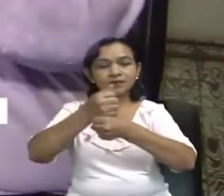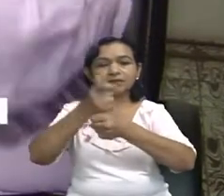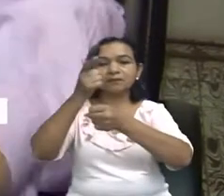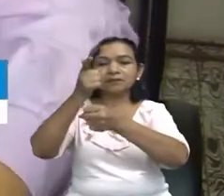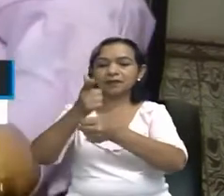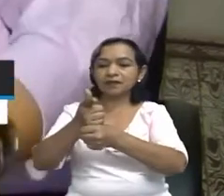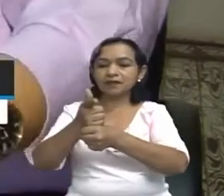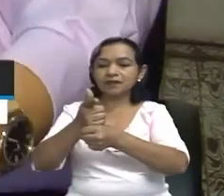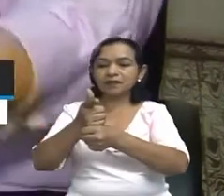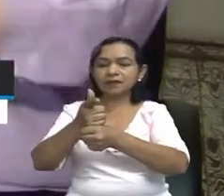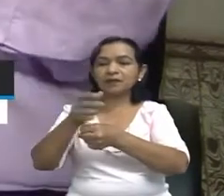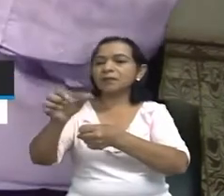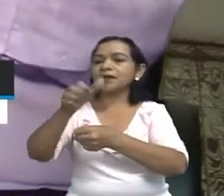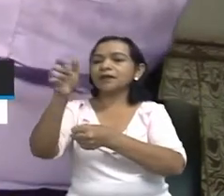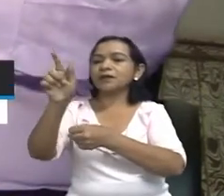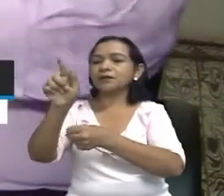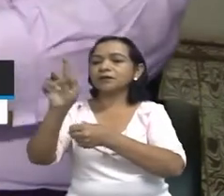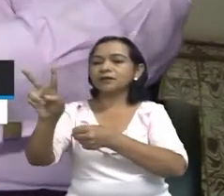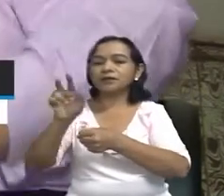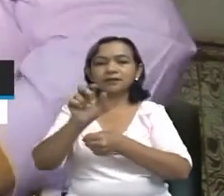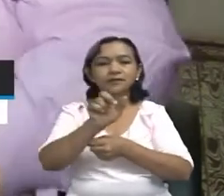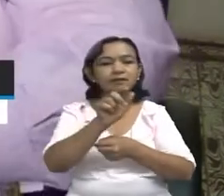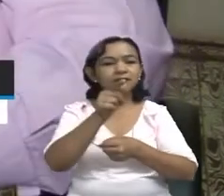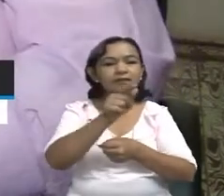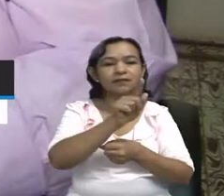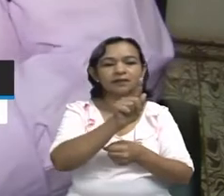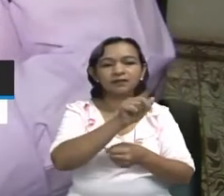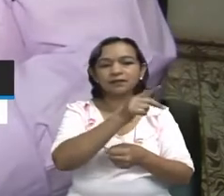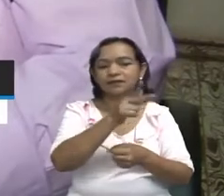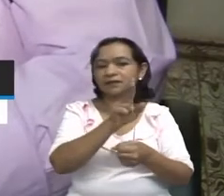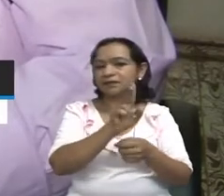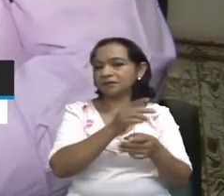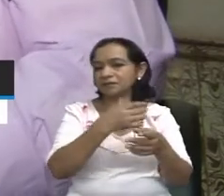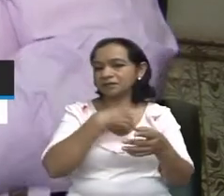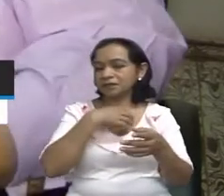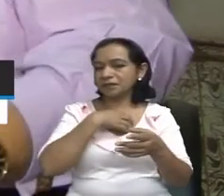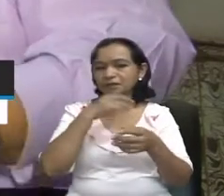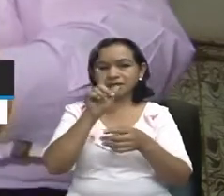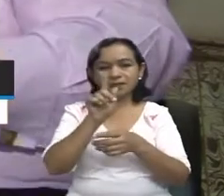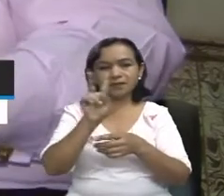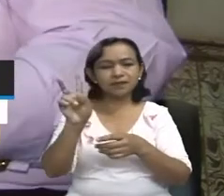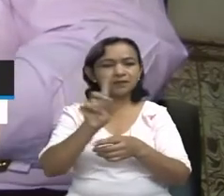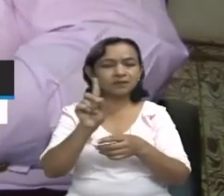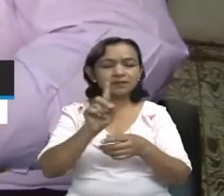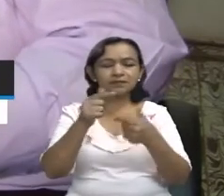pero para otros canales de televisión, no para nuestro propio canal, y